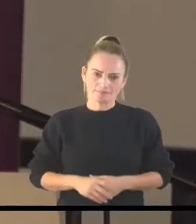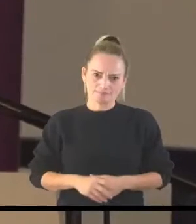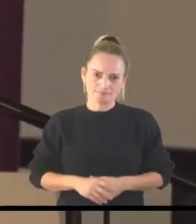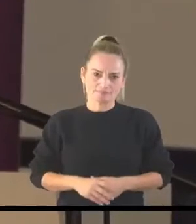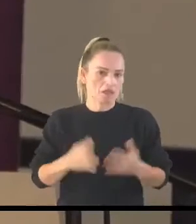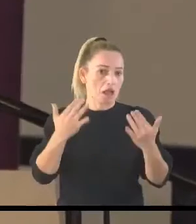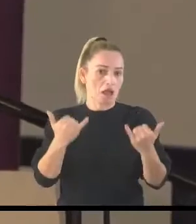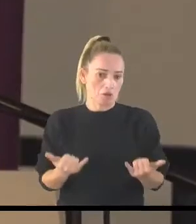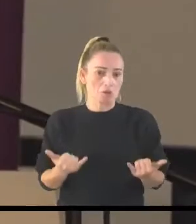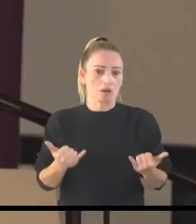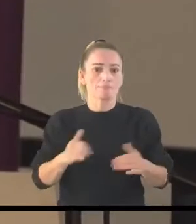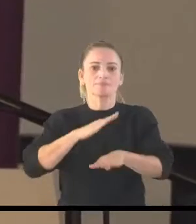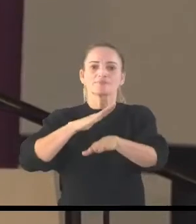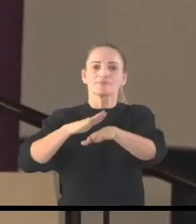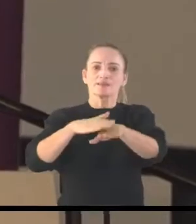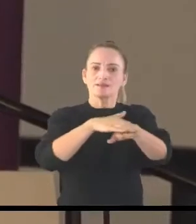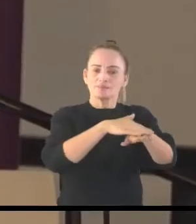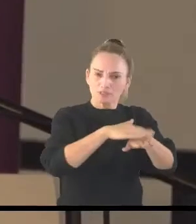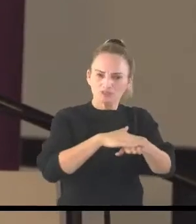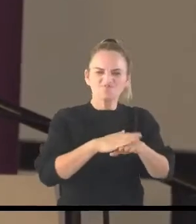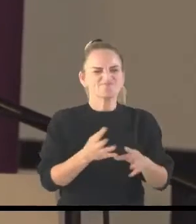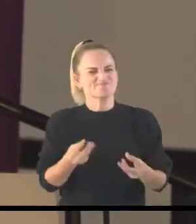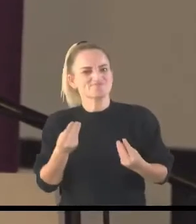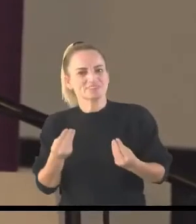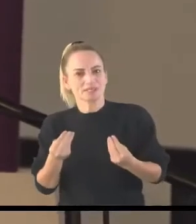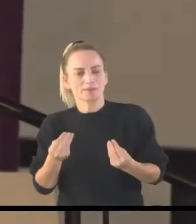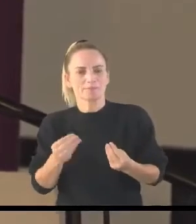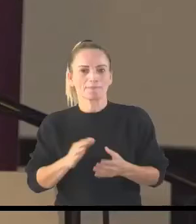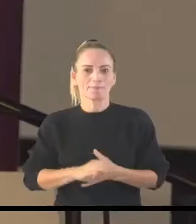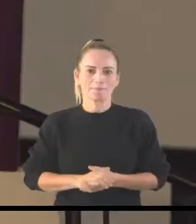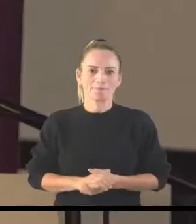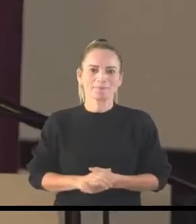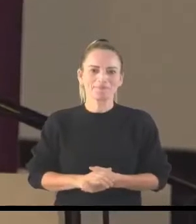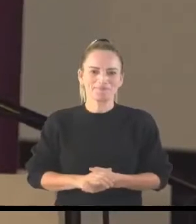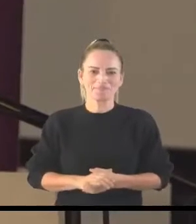Y pues nada, los invito también a que